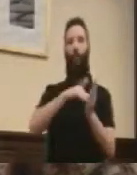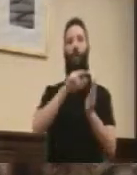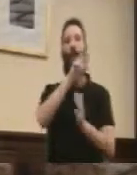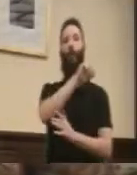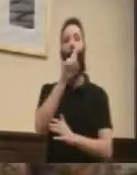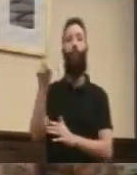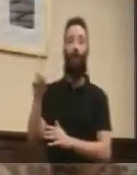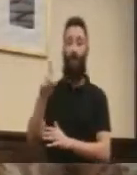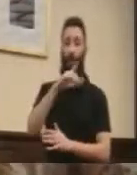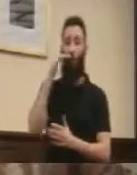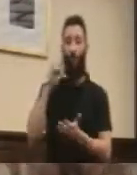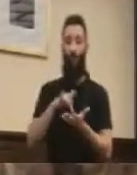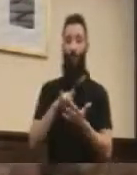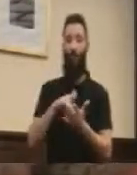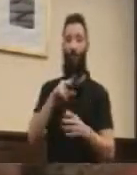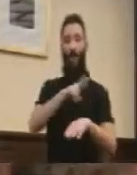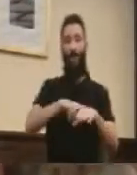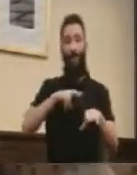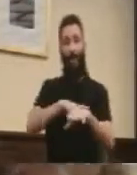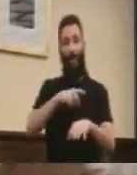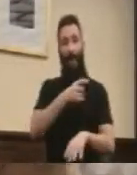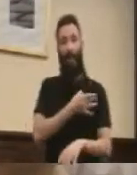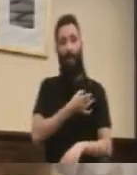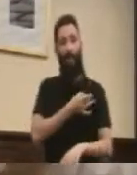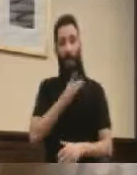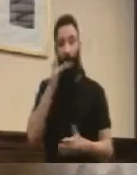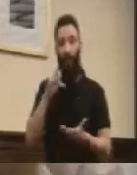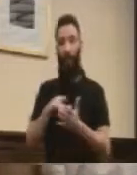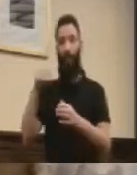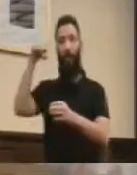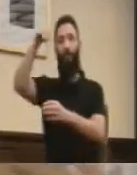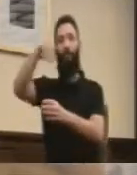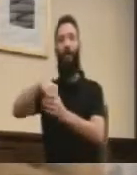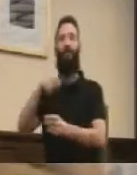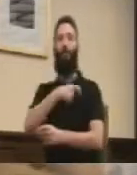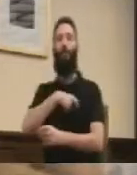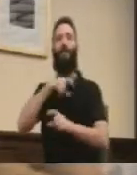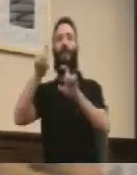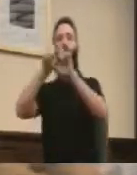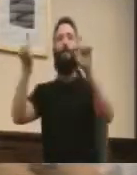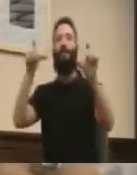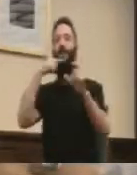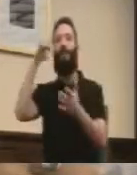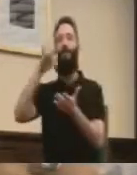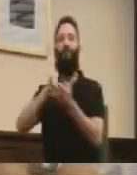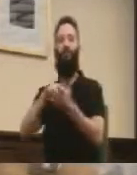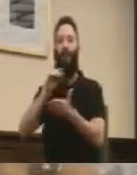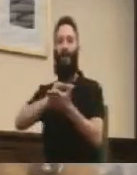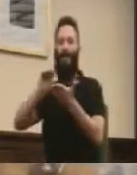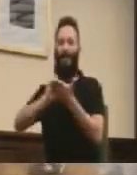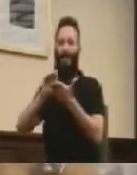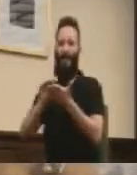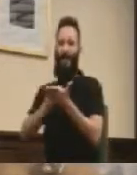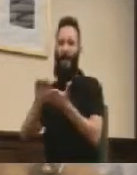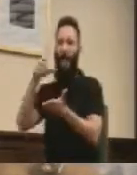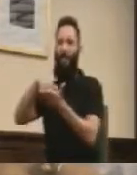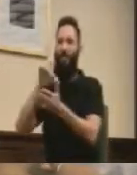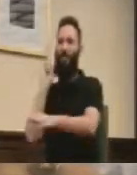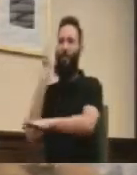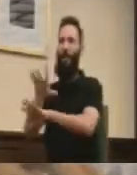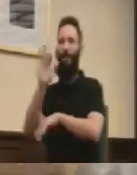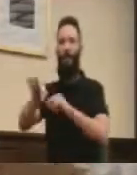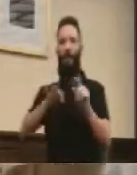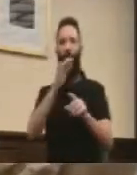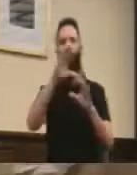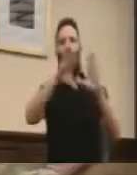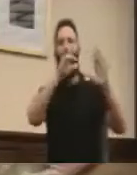los delegados sindicales que forman parte del Comité de Empresa de la Residencia, que han remitido escritos a la dirección del centro y a la propia Comunidad de